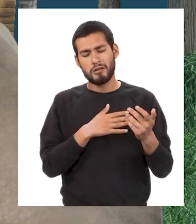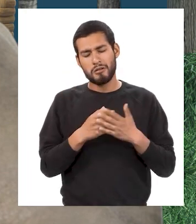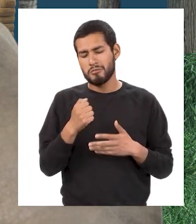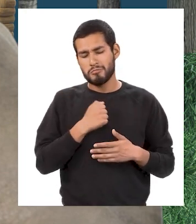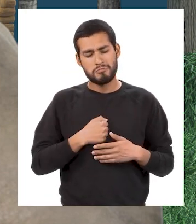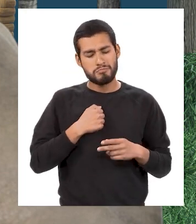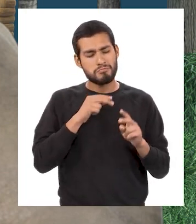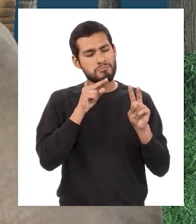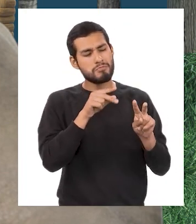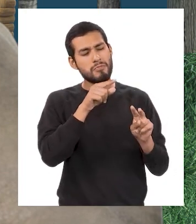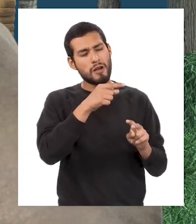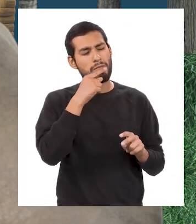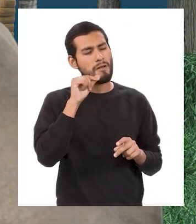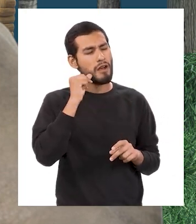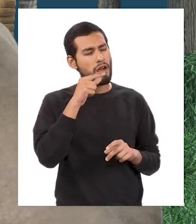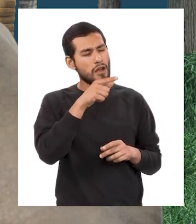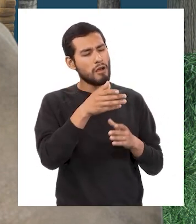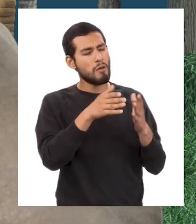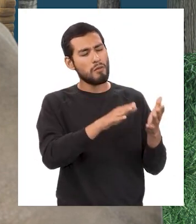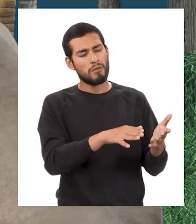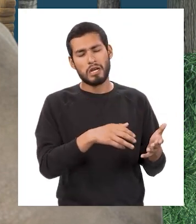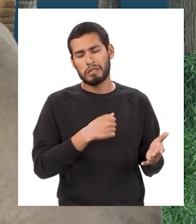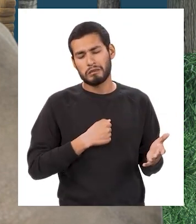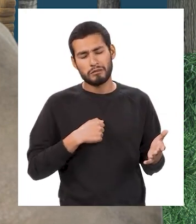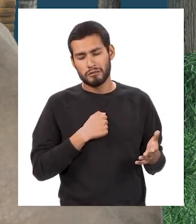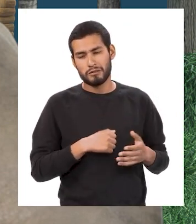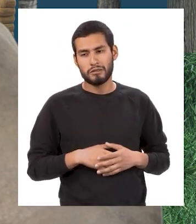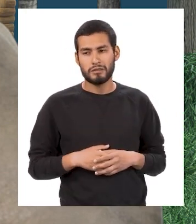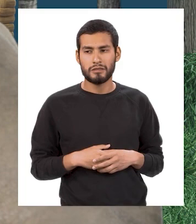se limitaron a mirar cómo perdía la vida la